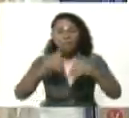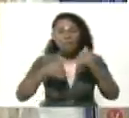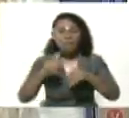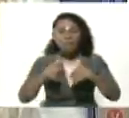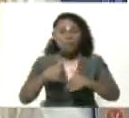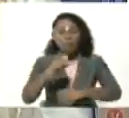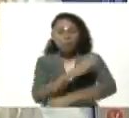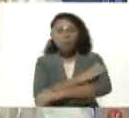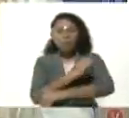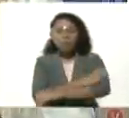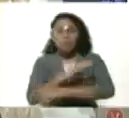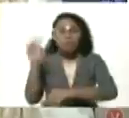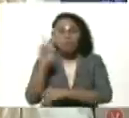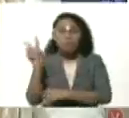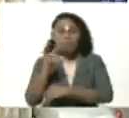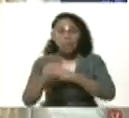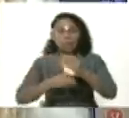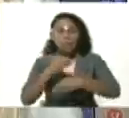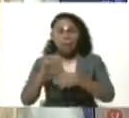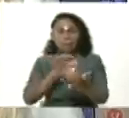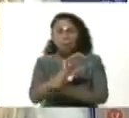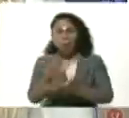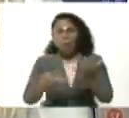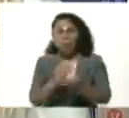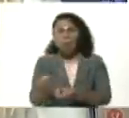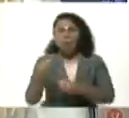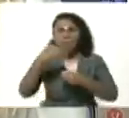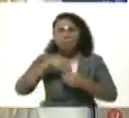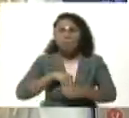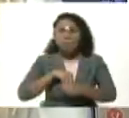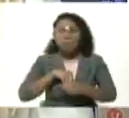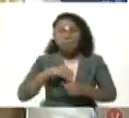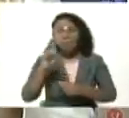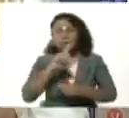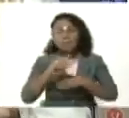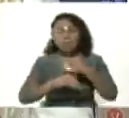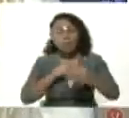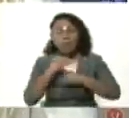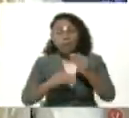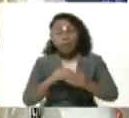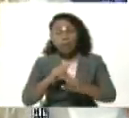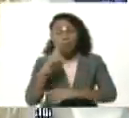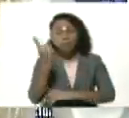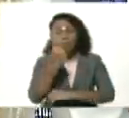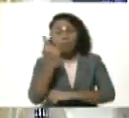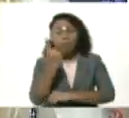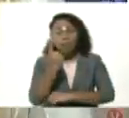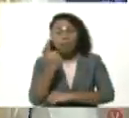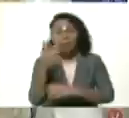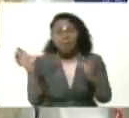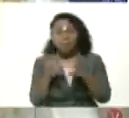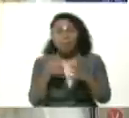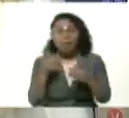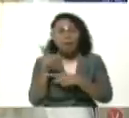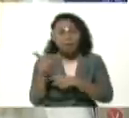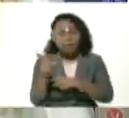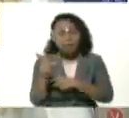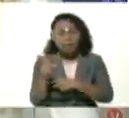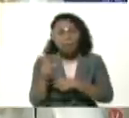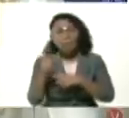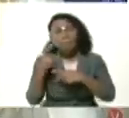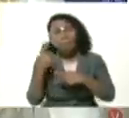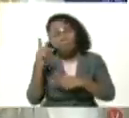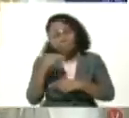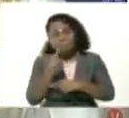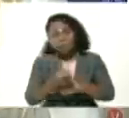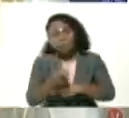oposición venezolana, precisaba que tienen problemas internos y que no se ha realizado ni una sola reunión entre ellos. También precisó que el